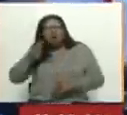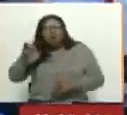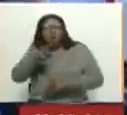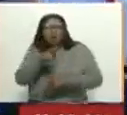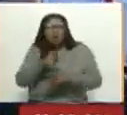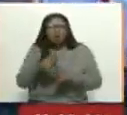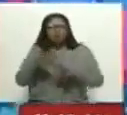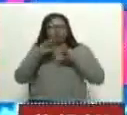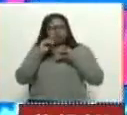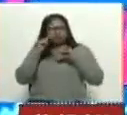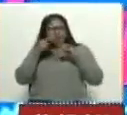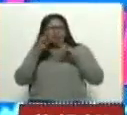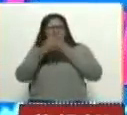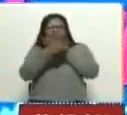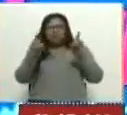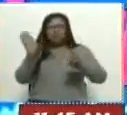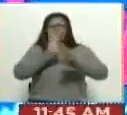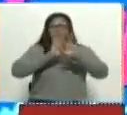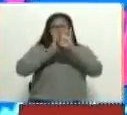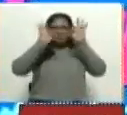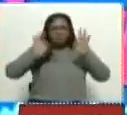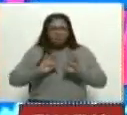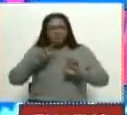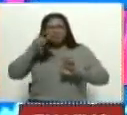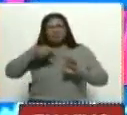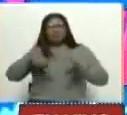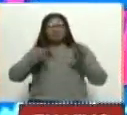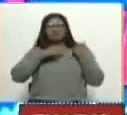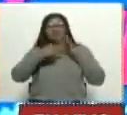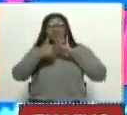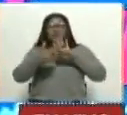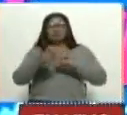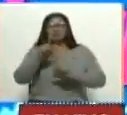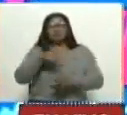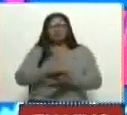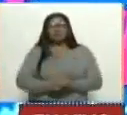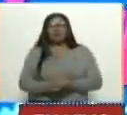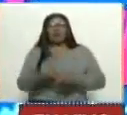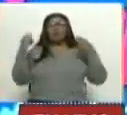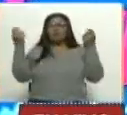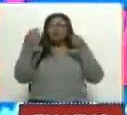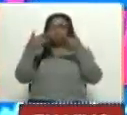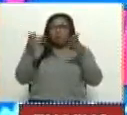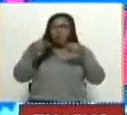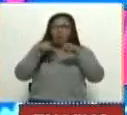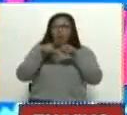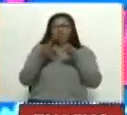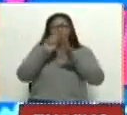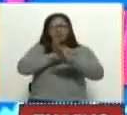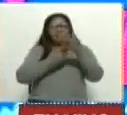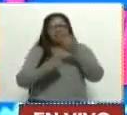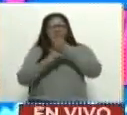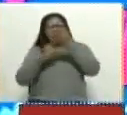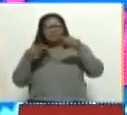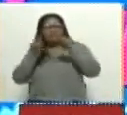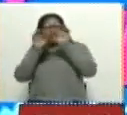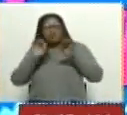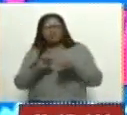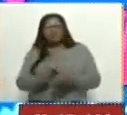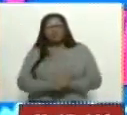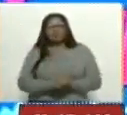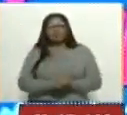su democracia protagónica su democracia representativa popular fortalecer el poder popular los